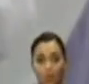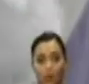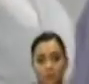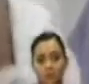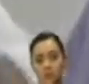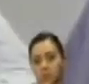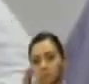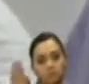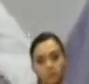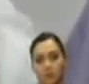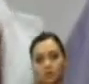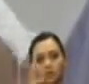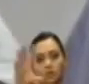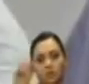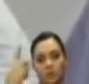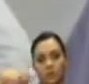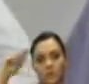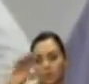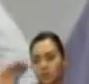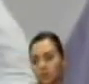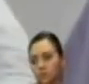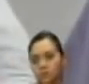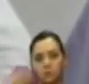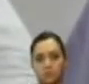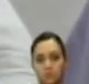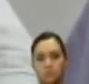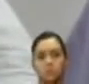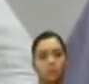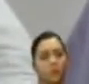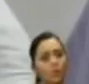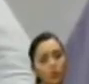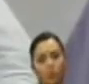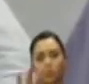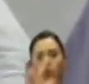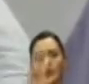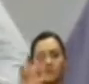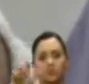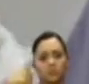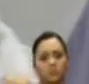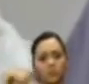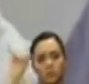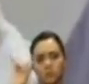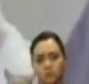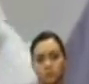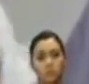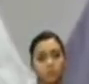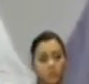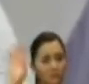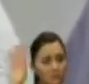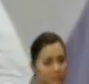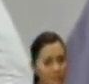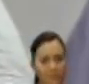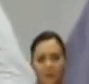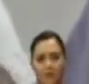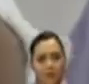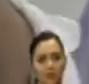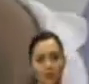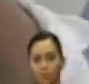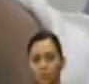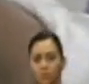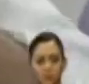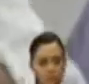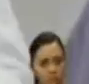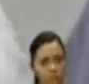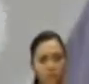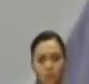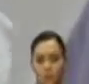Guayaquil, a grandes rasgos. Pues siguen siendo 300 millones, alrededor de 300 millones. No se ha reducido un centavo la asignación a los municipios.